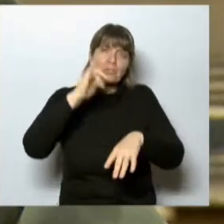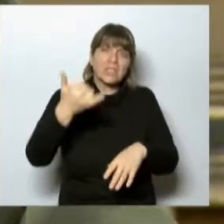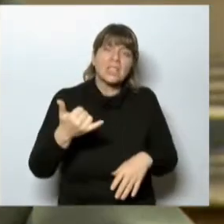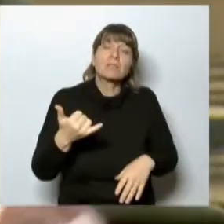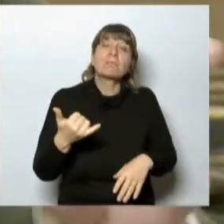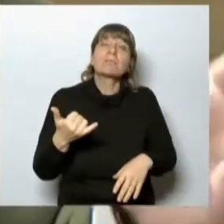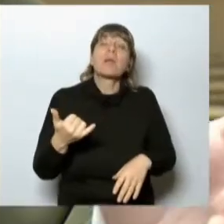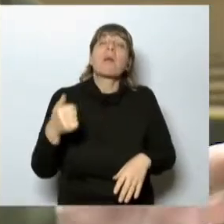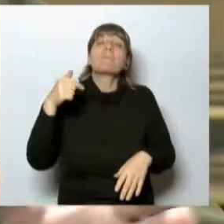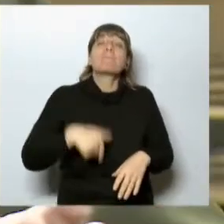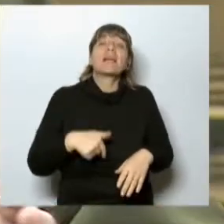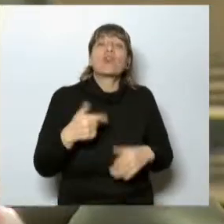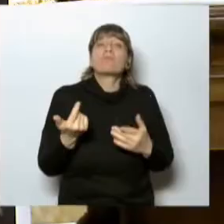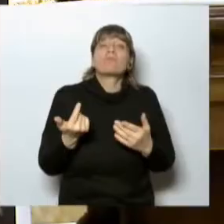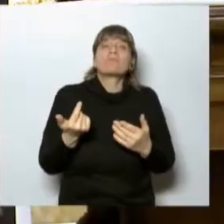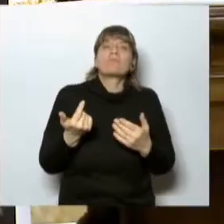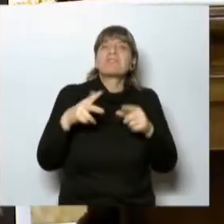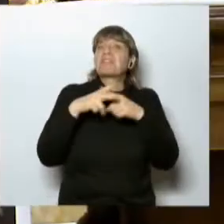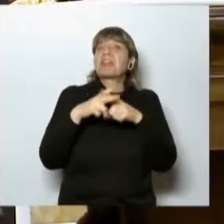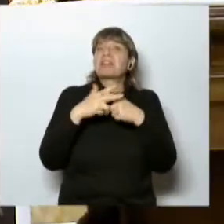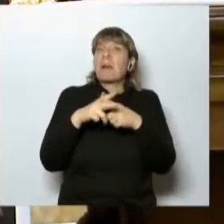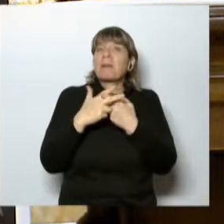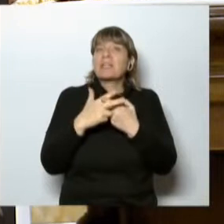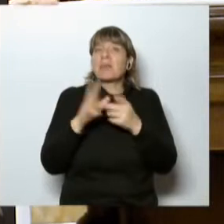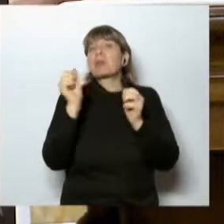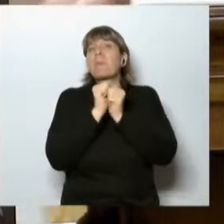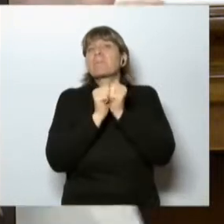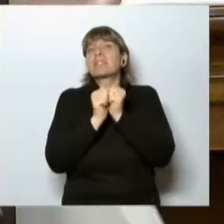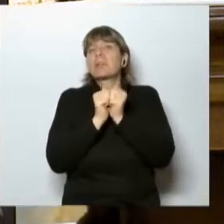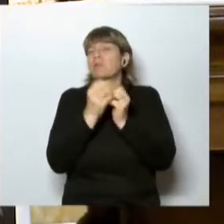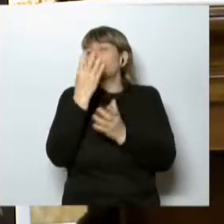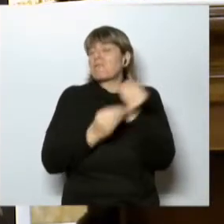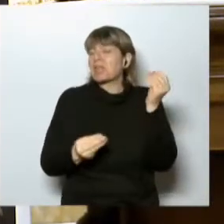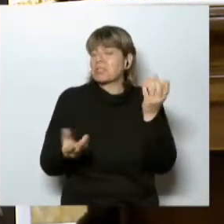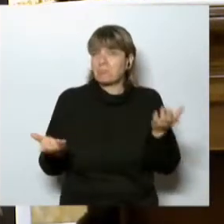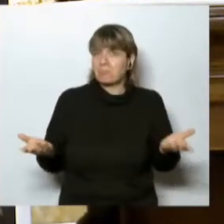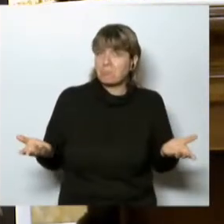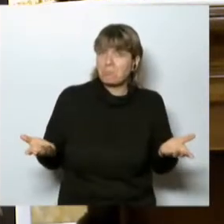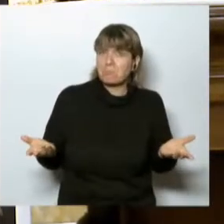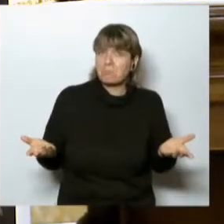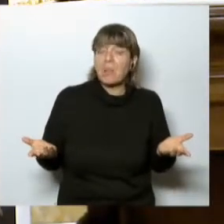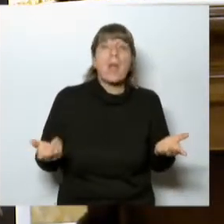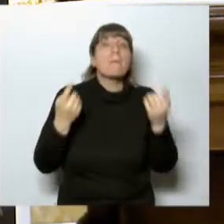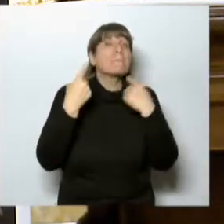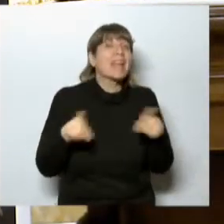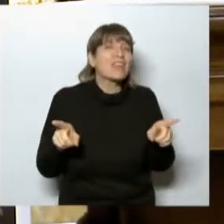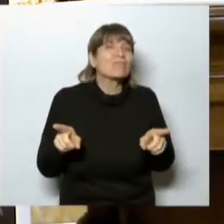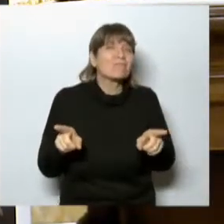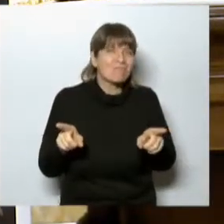que numéricamente, que técnicamente, que empresarialmente fracasa muchas veces. Pero sin